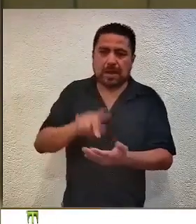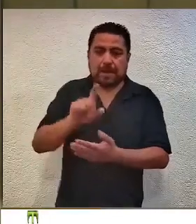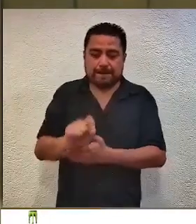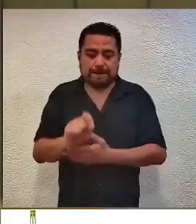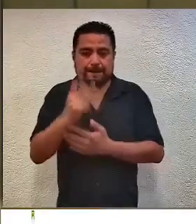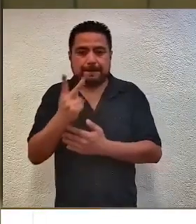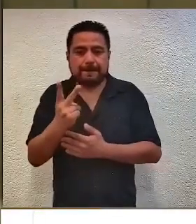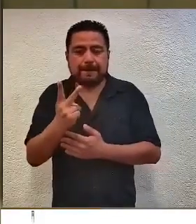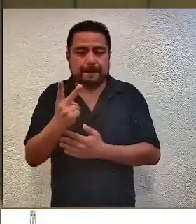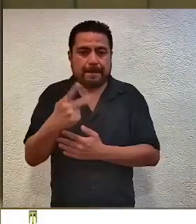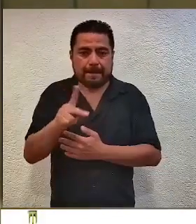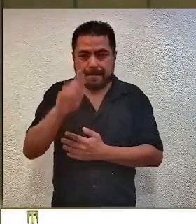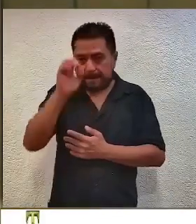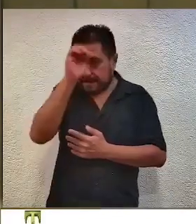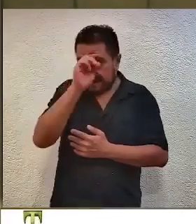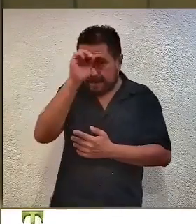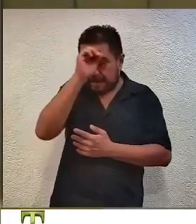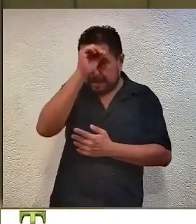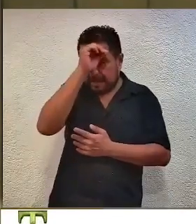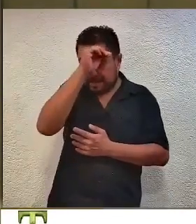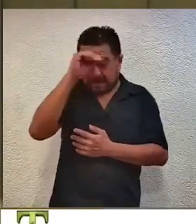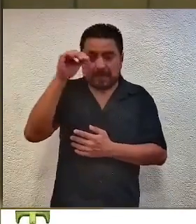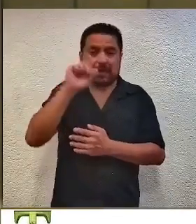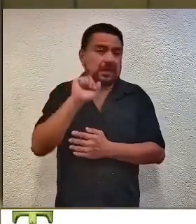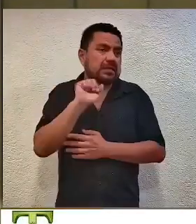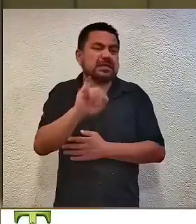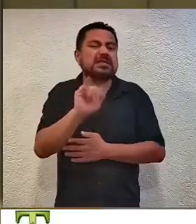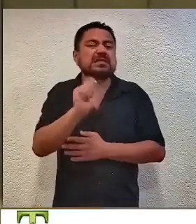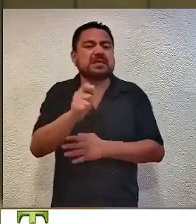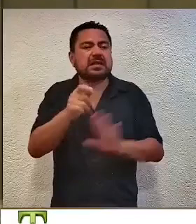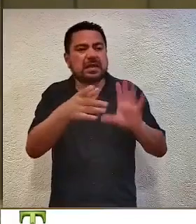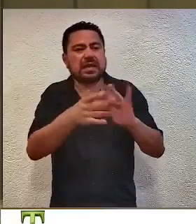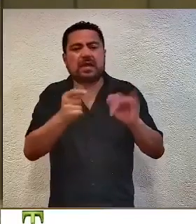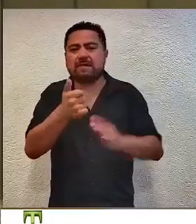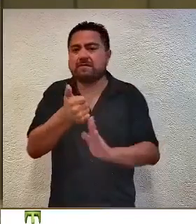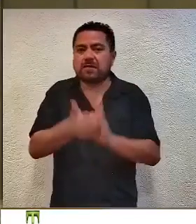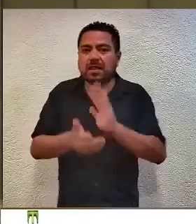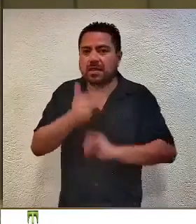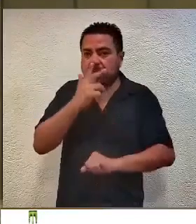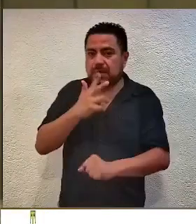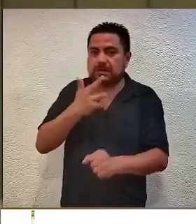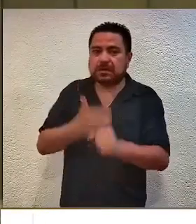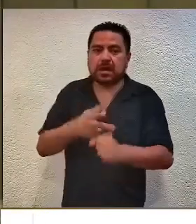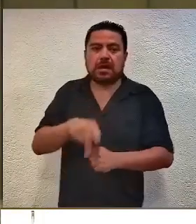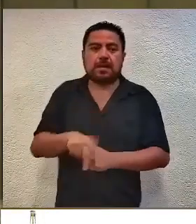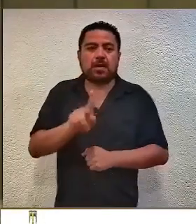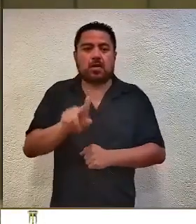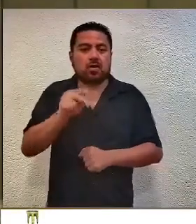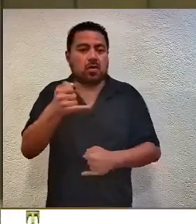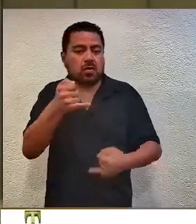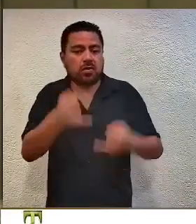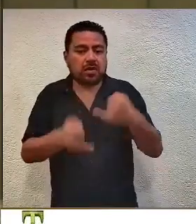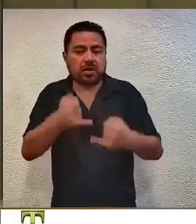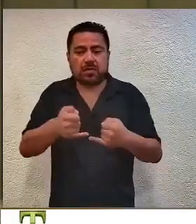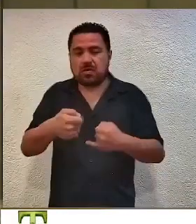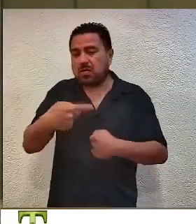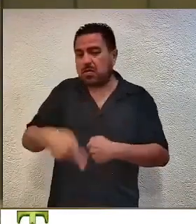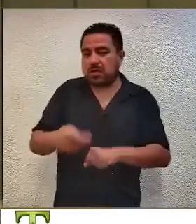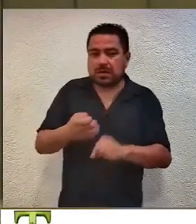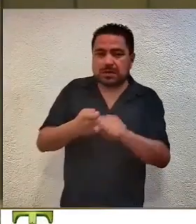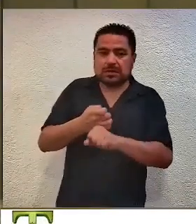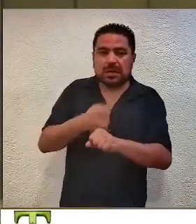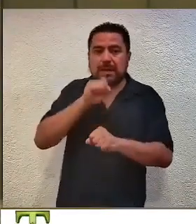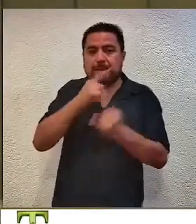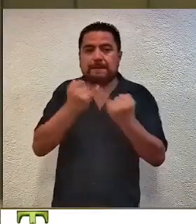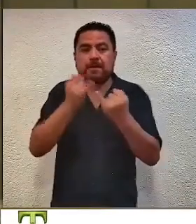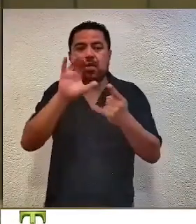10.112/2022, criterio que efectivamente trata sobre la incompetencia, pero no de un tribunal local, y en el caso de la